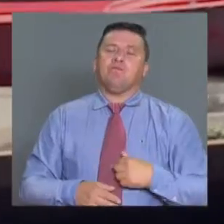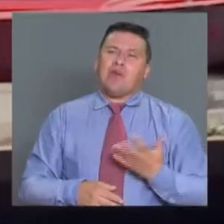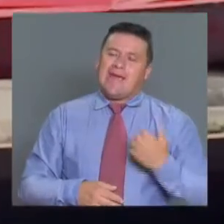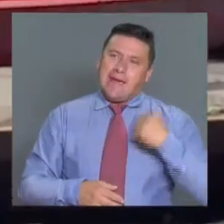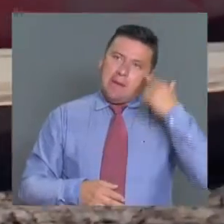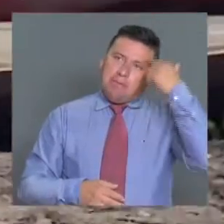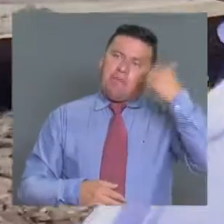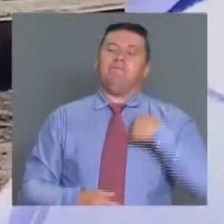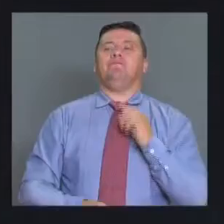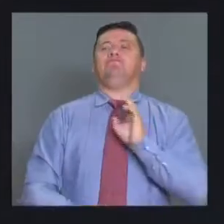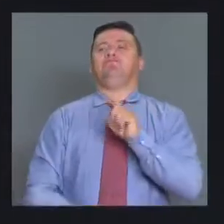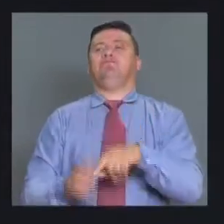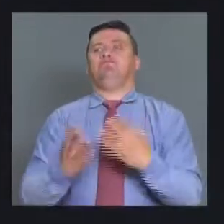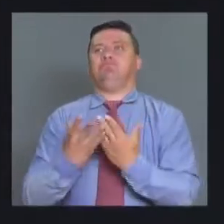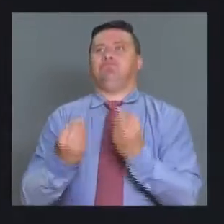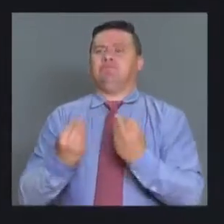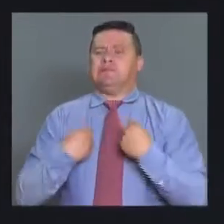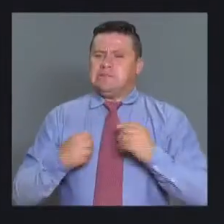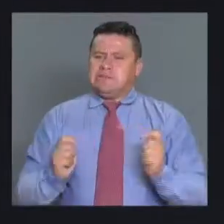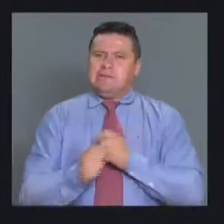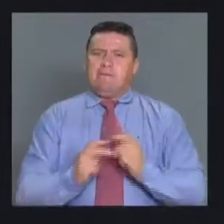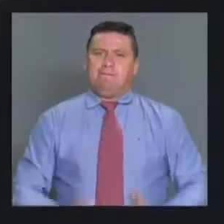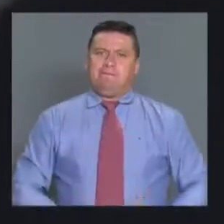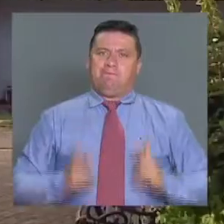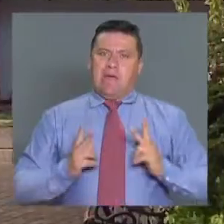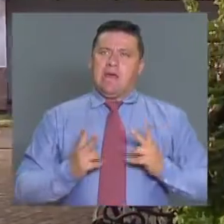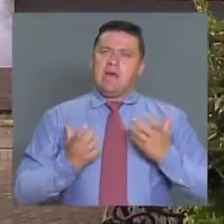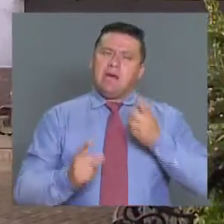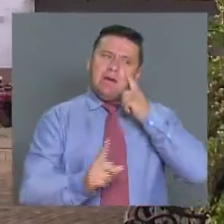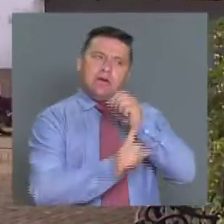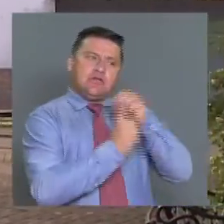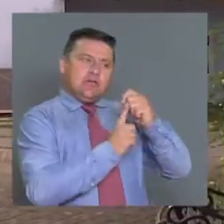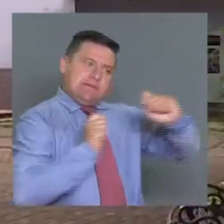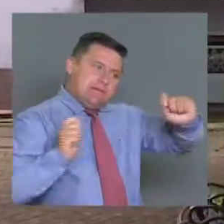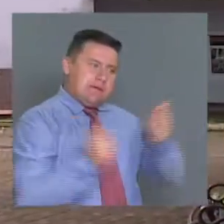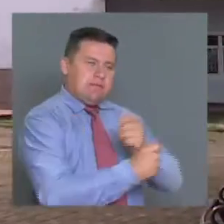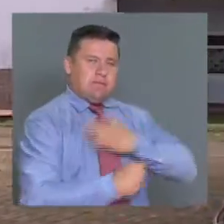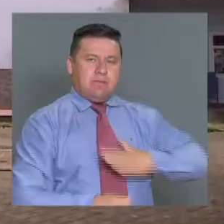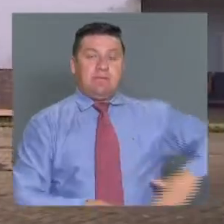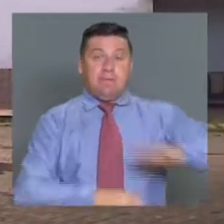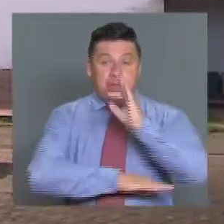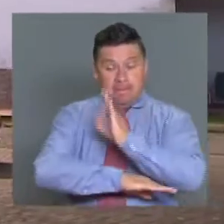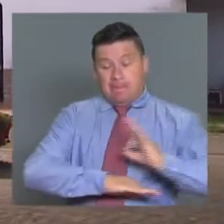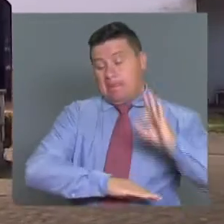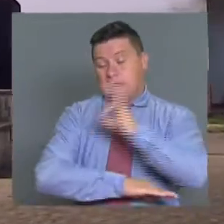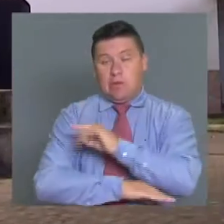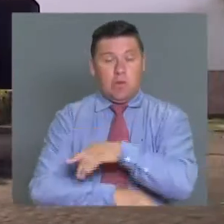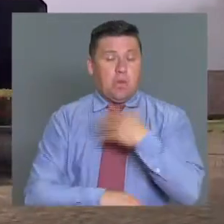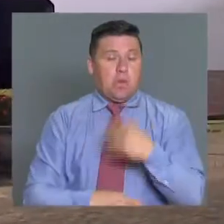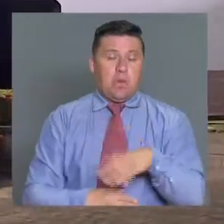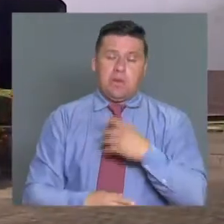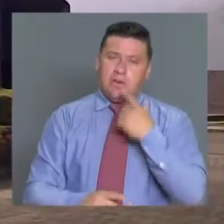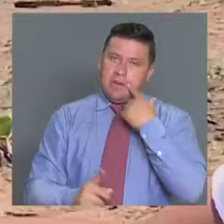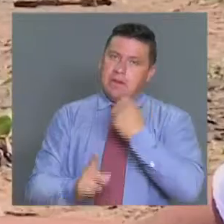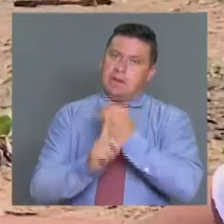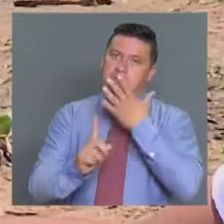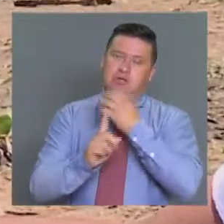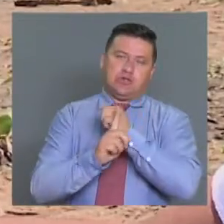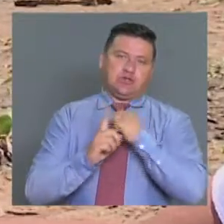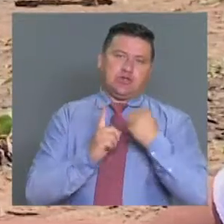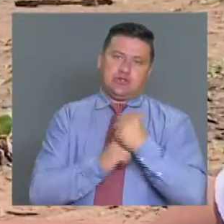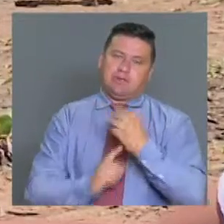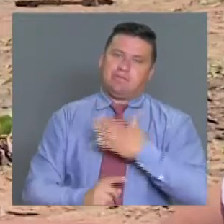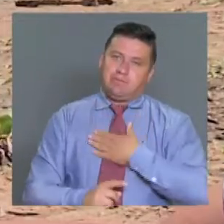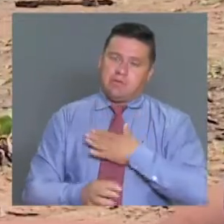profesionalizarse y formarse para apoyar las transformaciones sociales de su región el asa pues genera un gran impacto social aquí